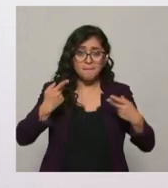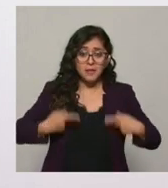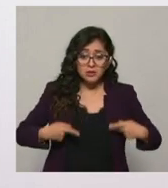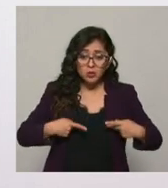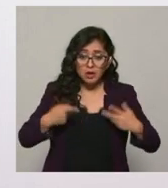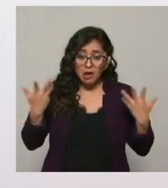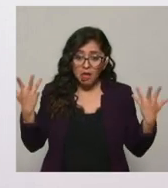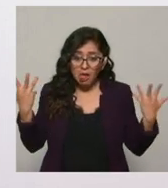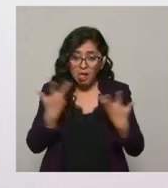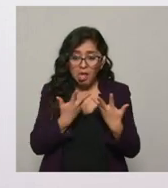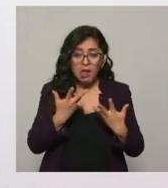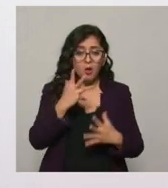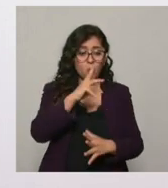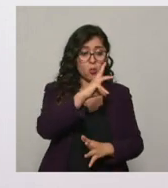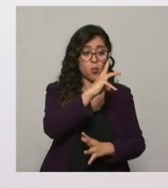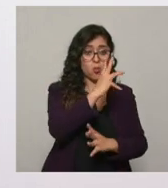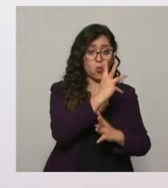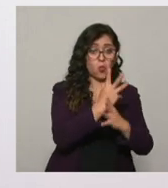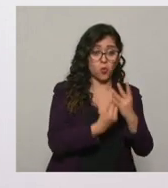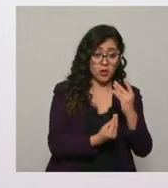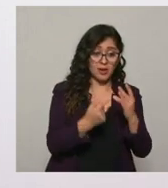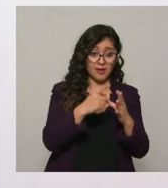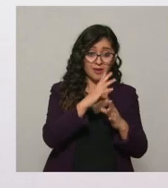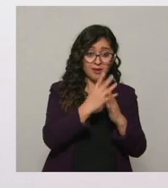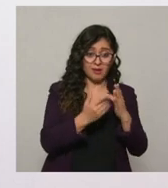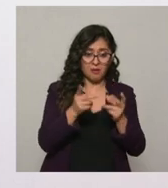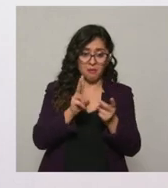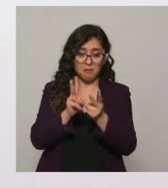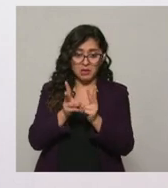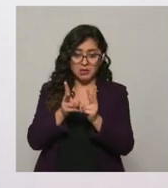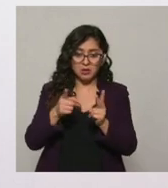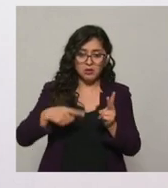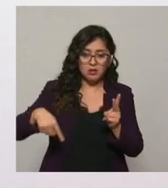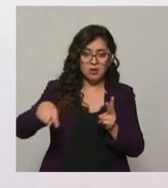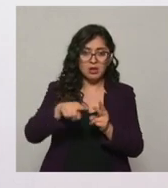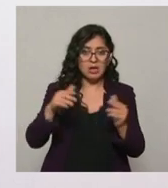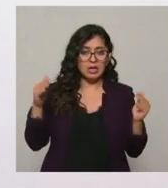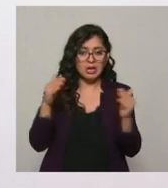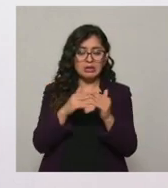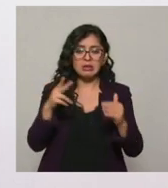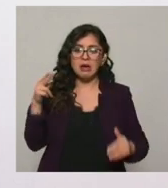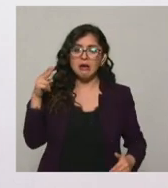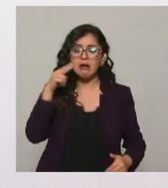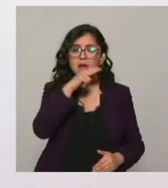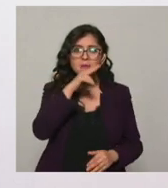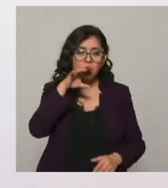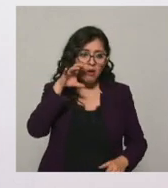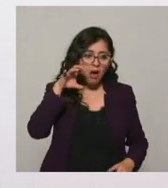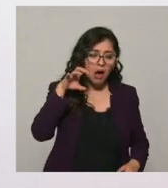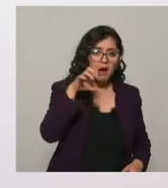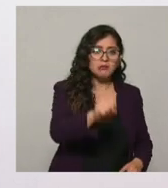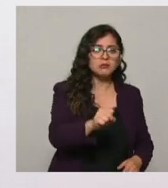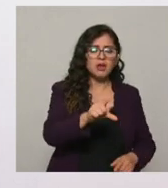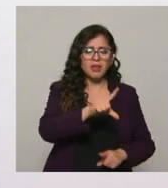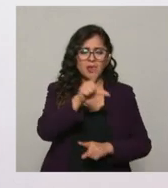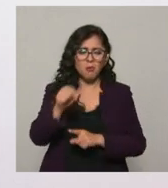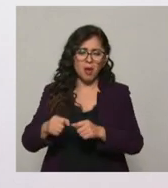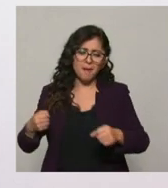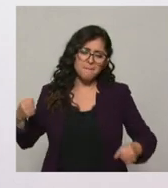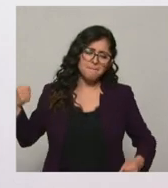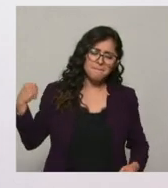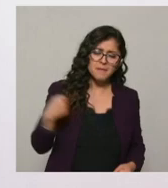huye, y en esa huida tanto los vecinos como los habitantes de esa casa le dan alcance y bueno, lo golpean